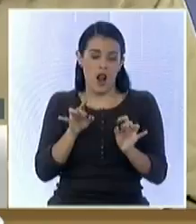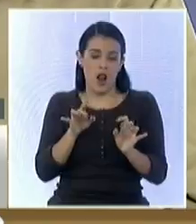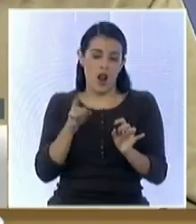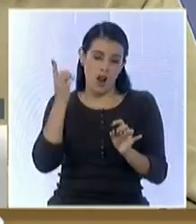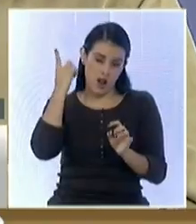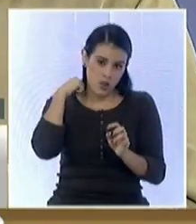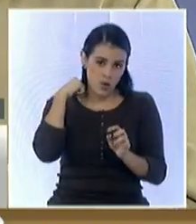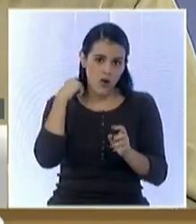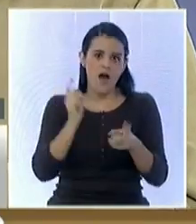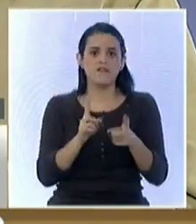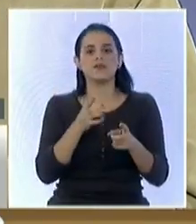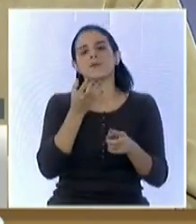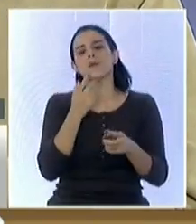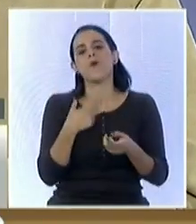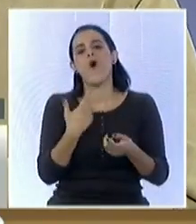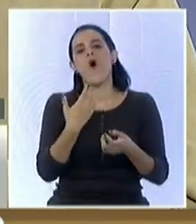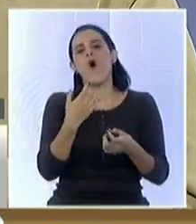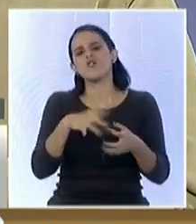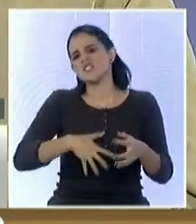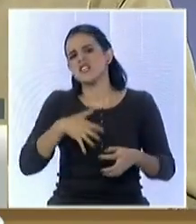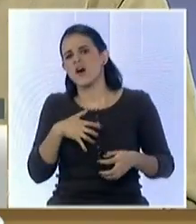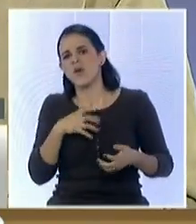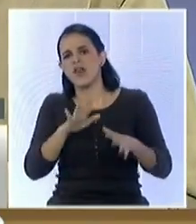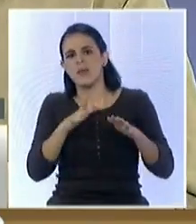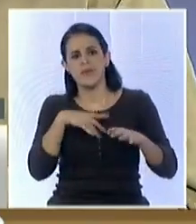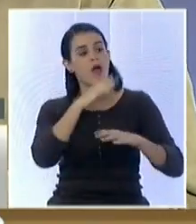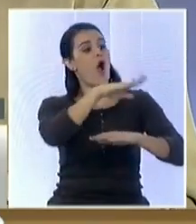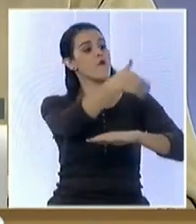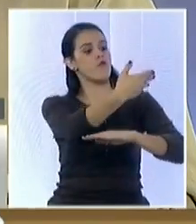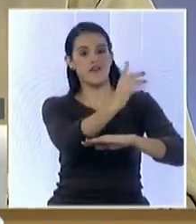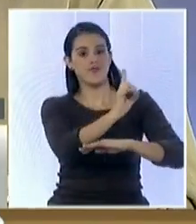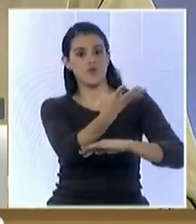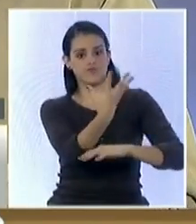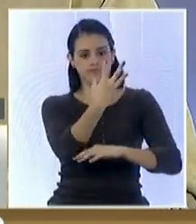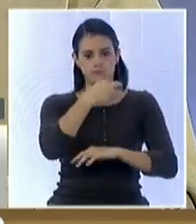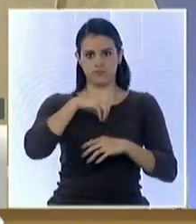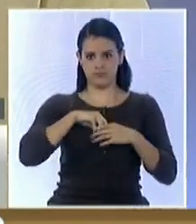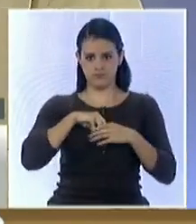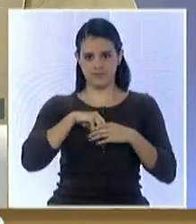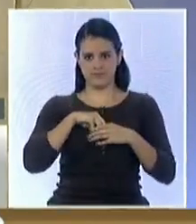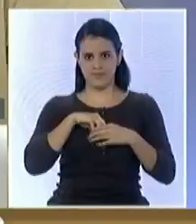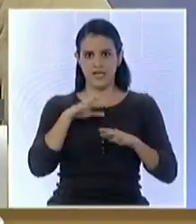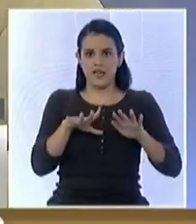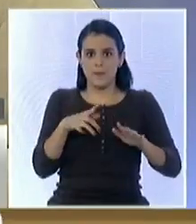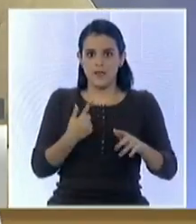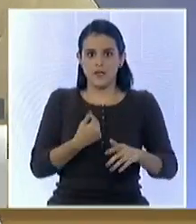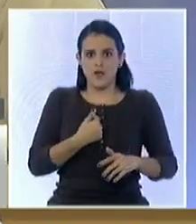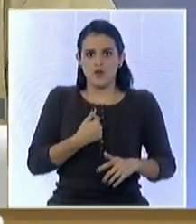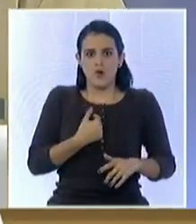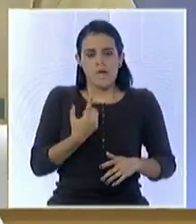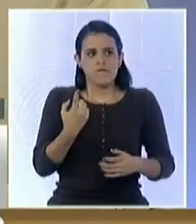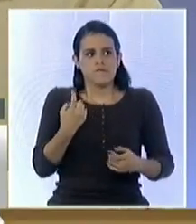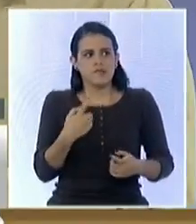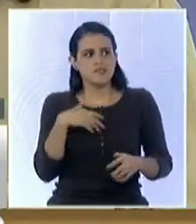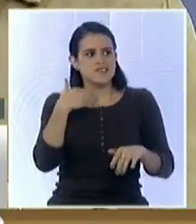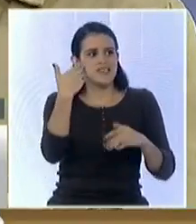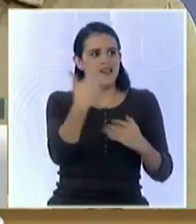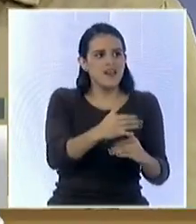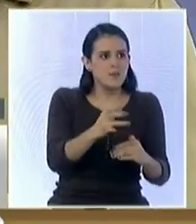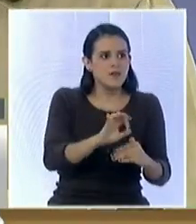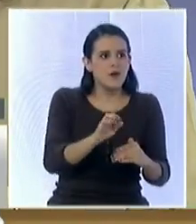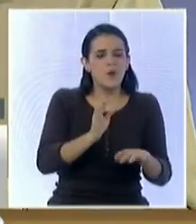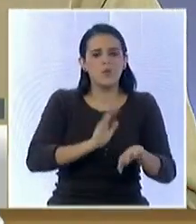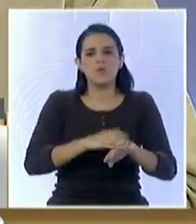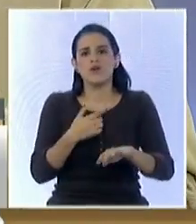afuera, sino la rabia es con el cómo no he sido capaz de resolver estas situaciones, cómo no pude poner límites a tiempo, cómo permití